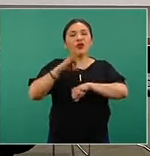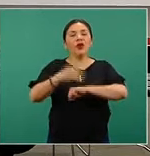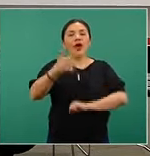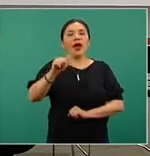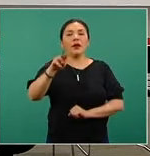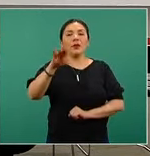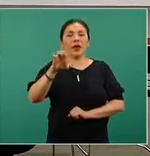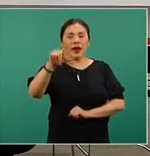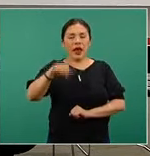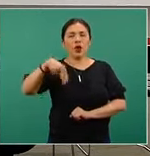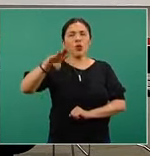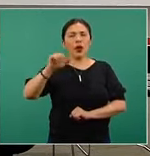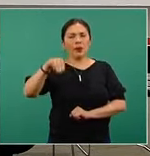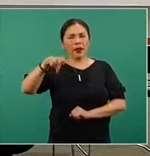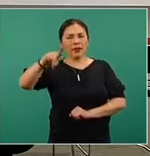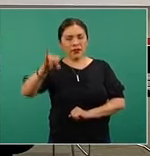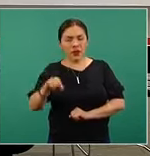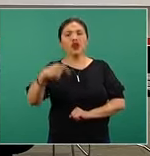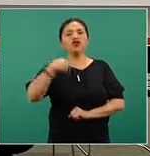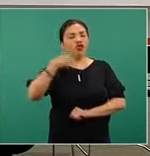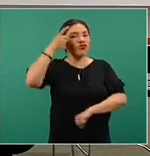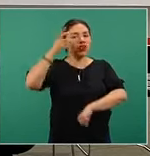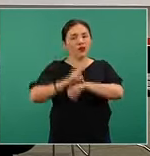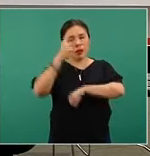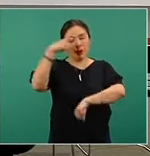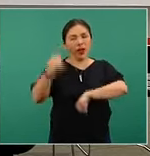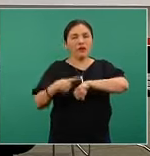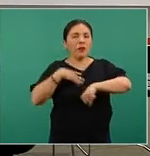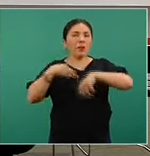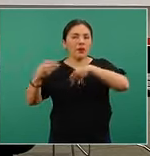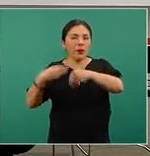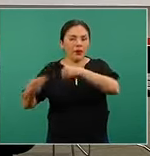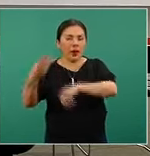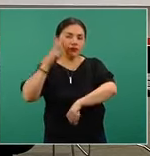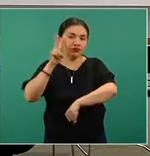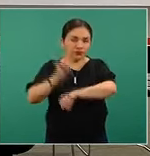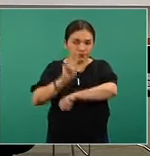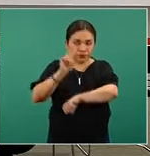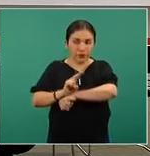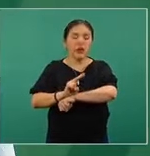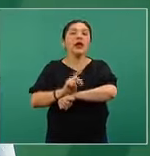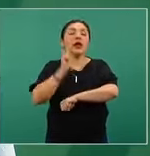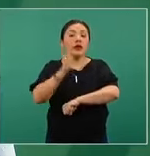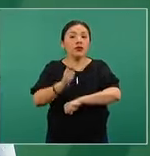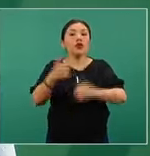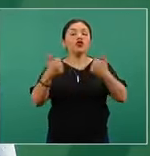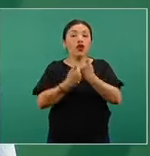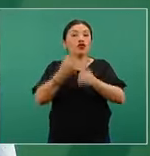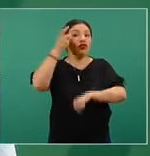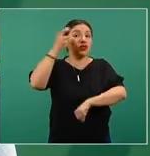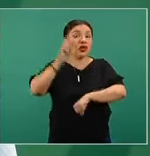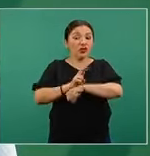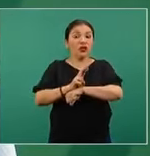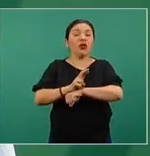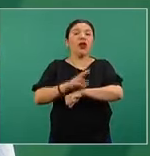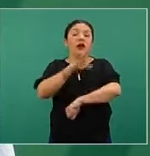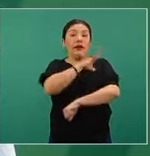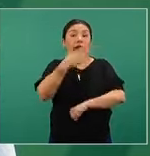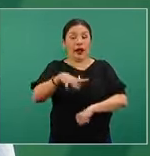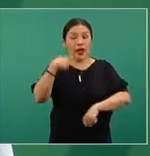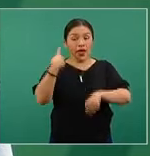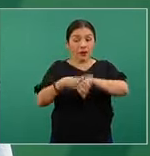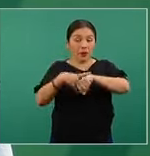nucamendi cervantes directora de vigilancia epidemiológica de enfermedades no transmisibles sea el nombre de la dirección general de epidemiología